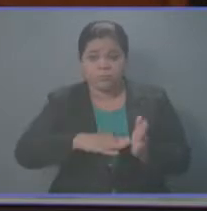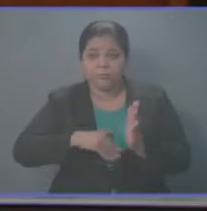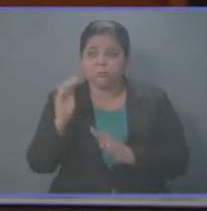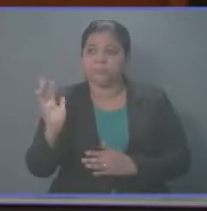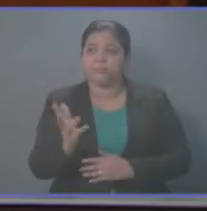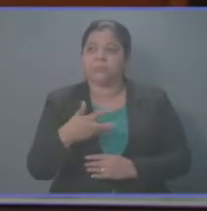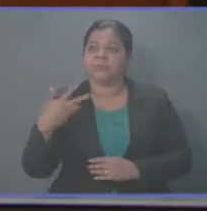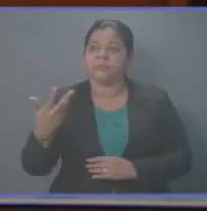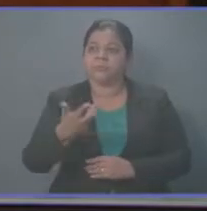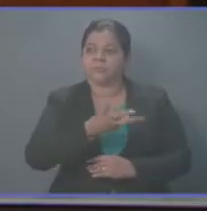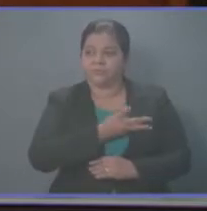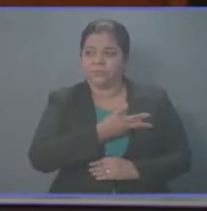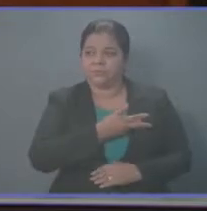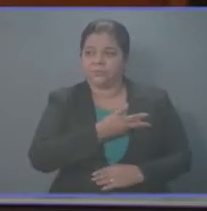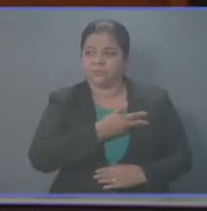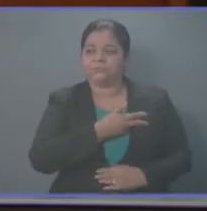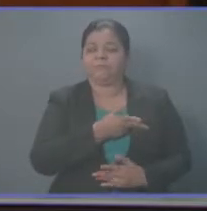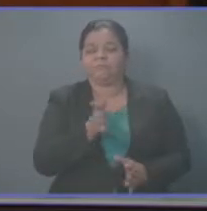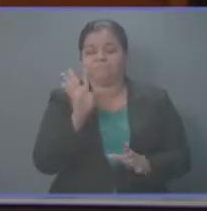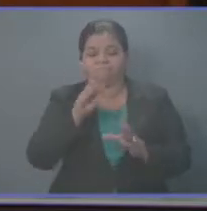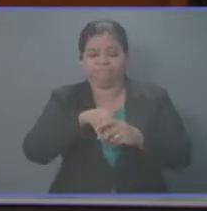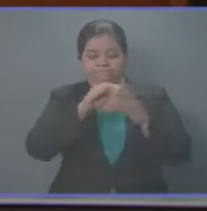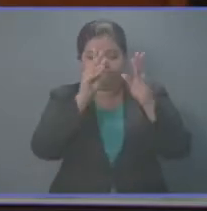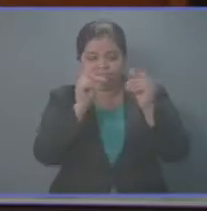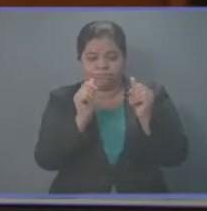nosotros consideramos que este presupuesto